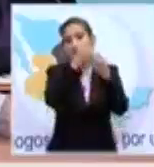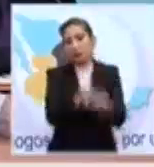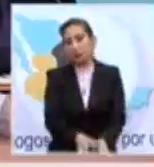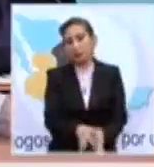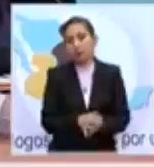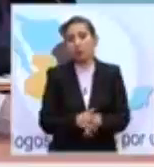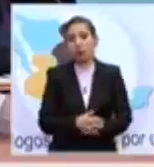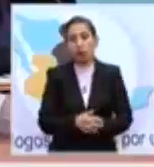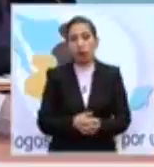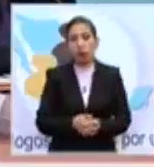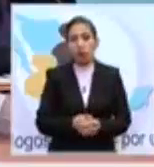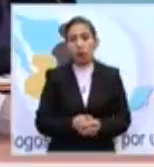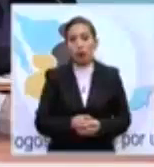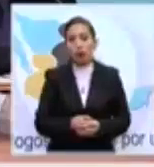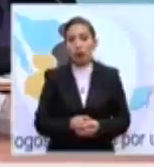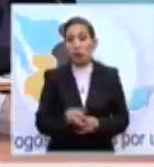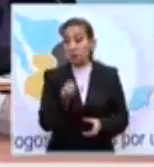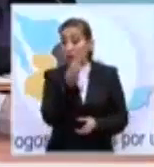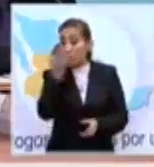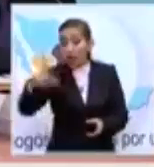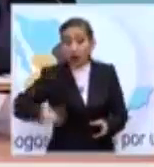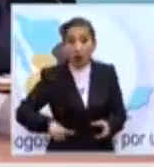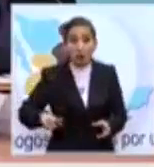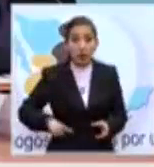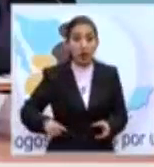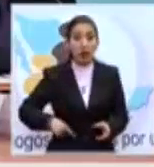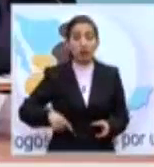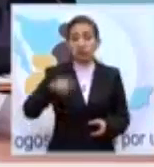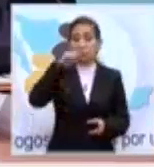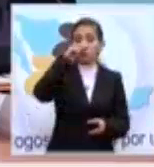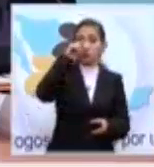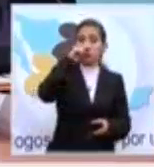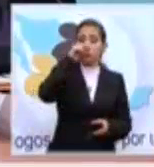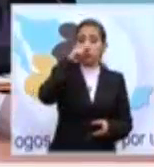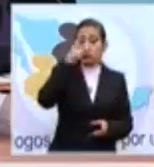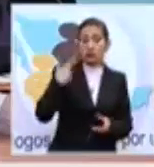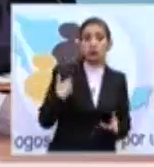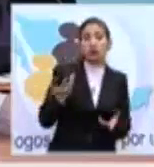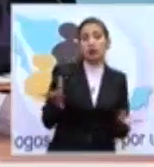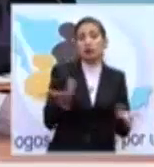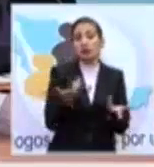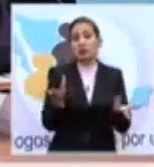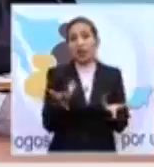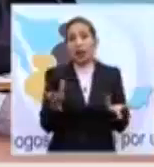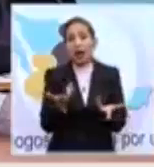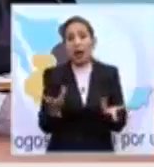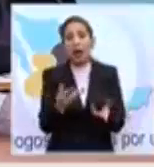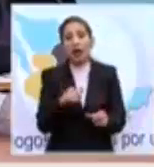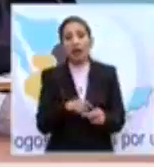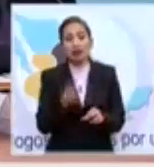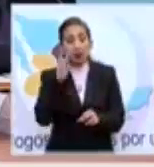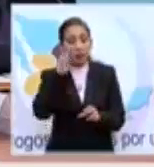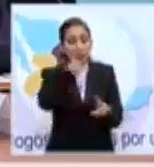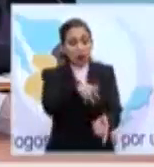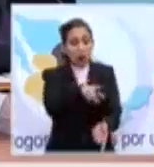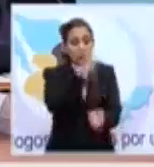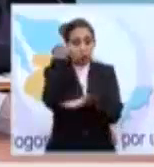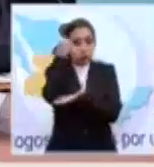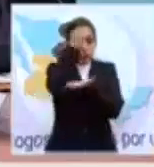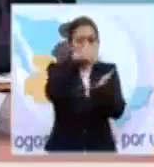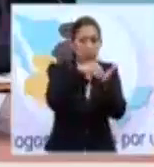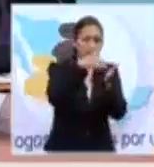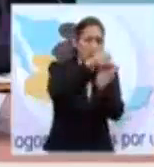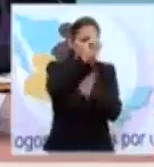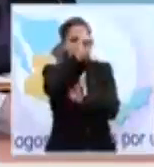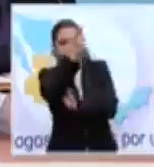Estado. Cualquier gobierno viene y nos presume que se han captado una inversión tantos millones